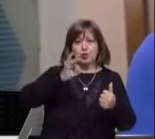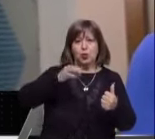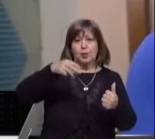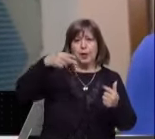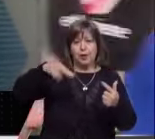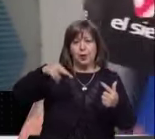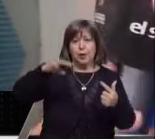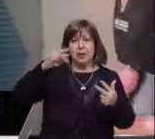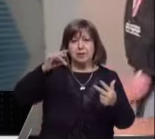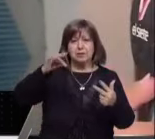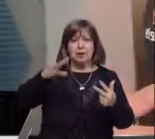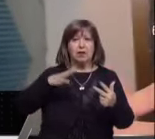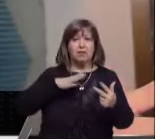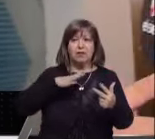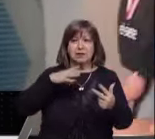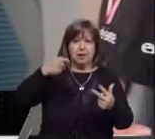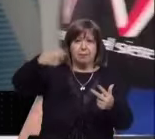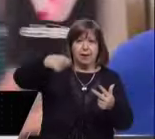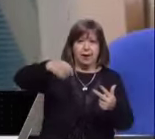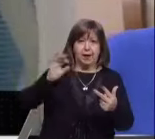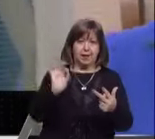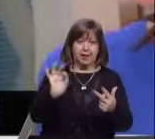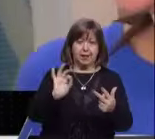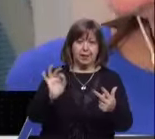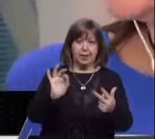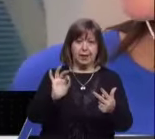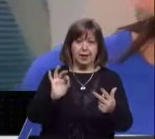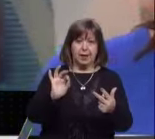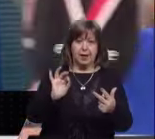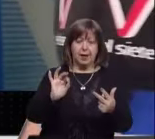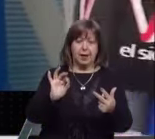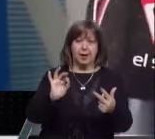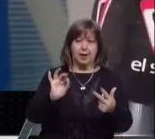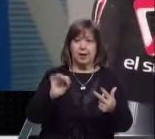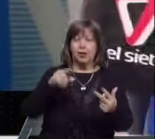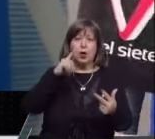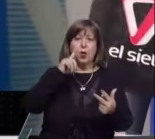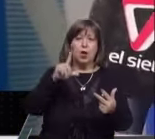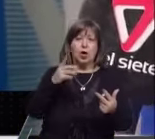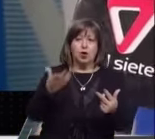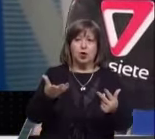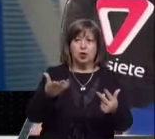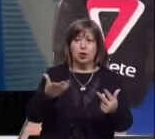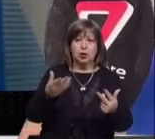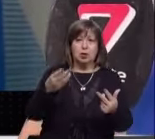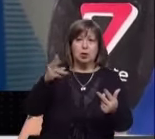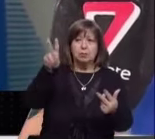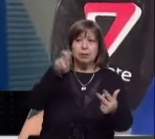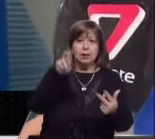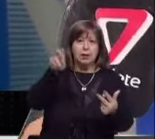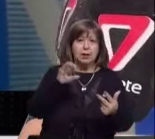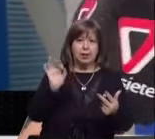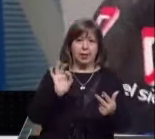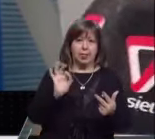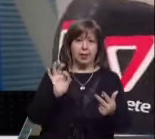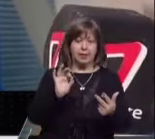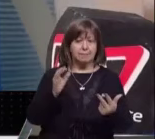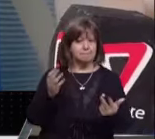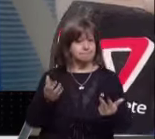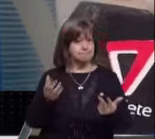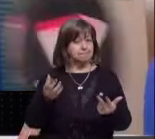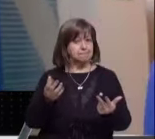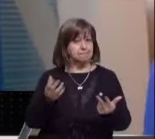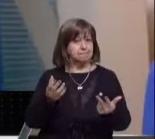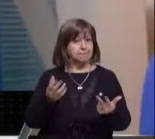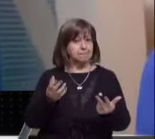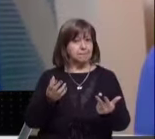Claro, una locura. Octubre y diciembre, claro, ya estamos en julio, imagínense, la verdad que es montón, porque sobre todo eso nos actualiza